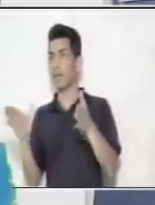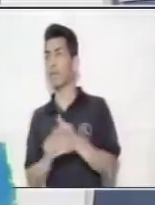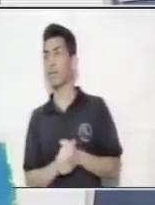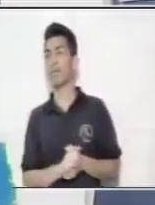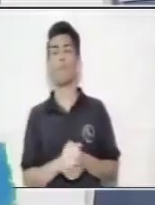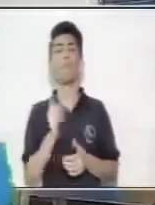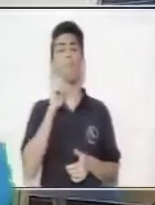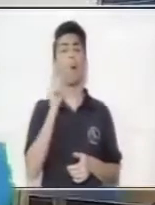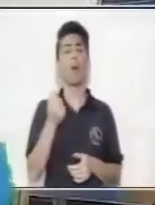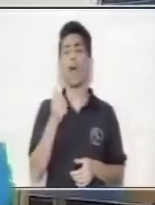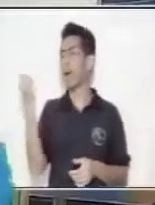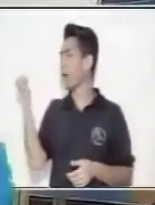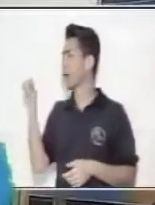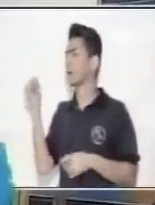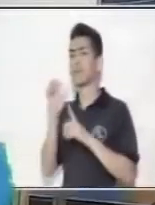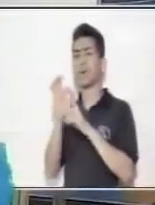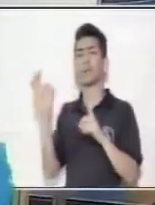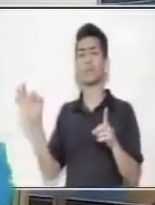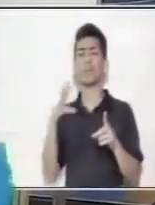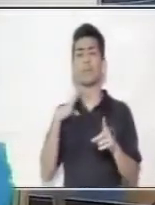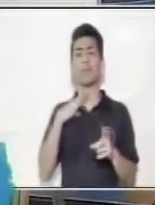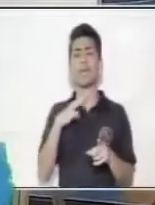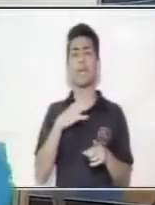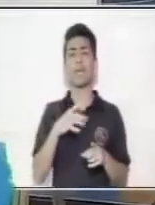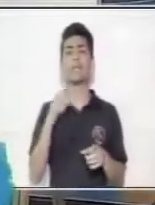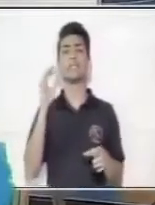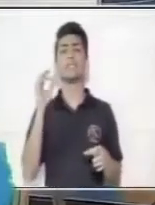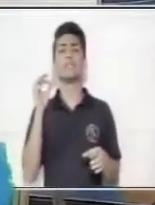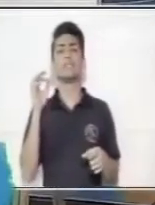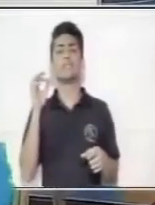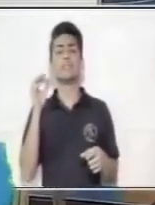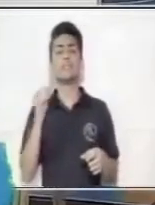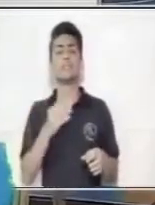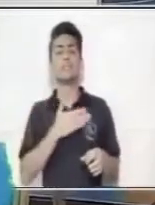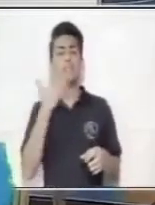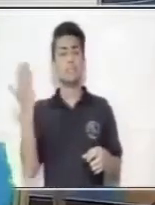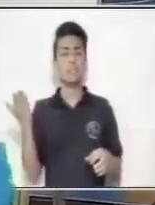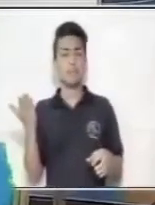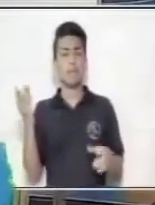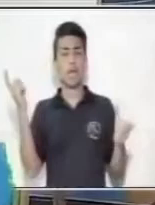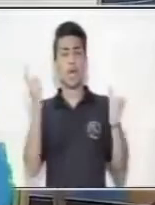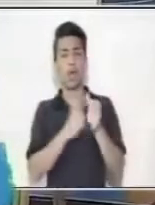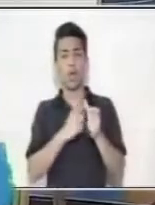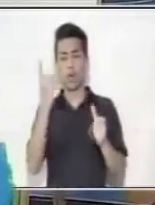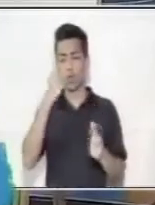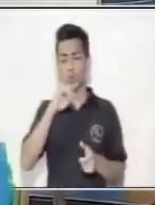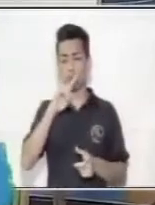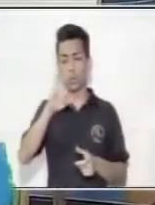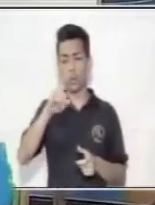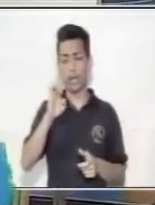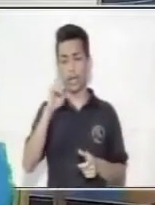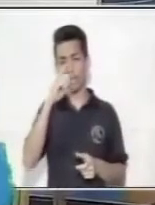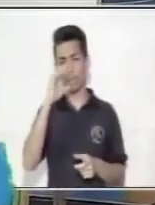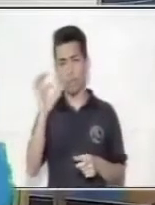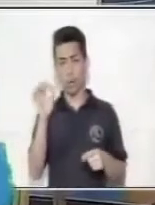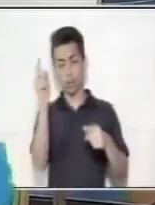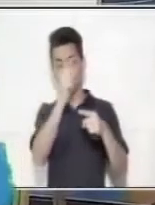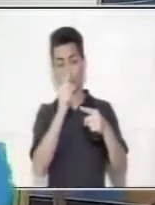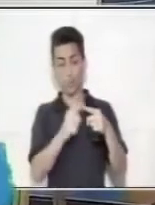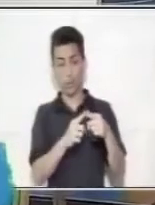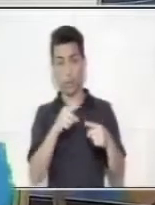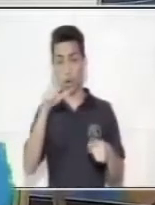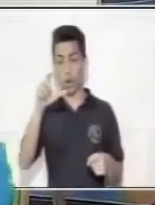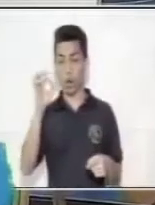esta oración le llamamos que es una oración simple con sujeto compuesto. La característica de